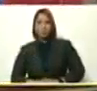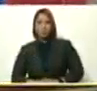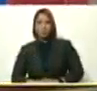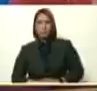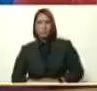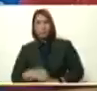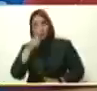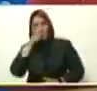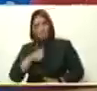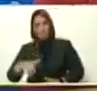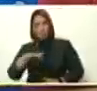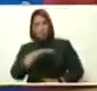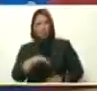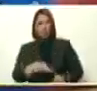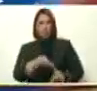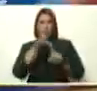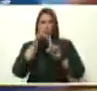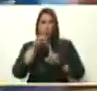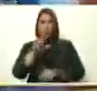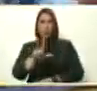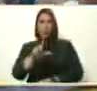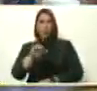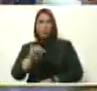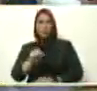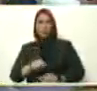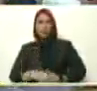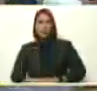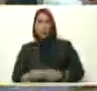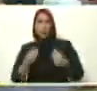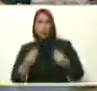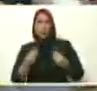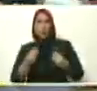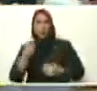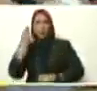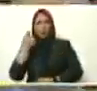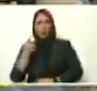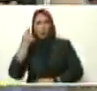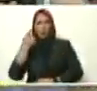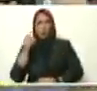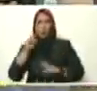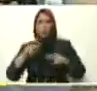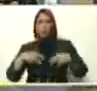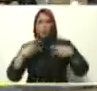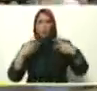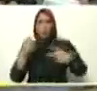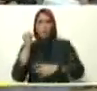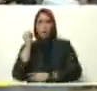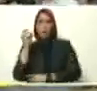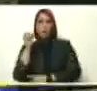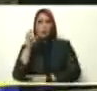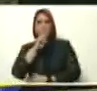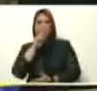El pueblo eligió a Luis José Marcano como diputado para la nueva Asamblea Nacional.